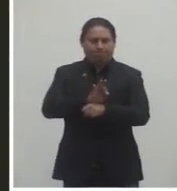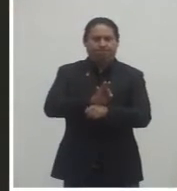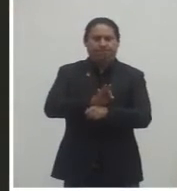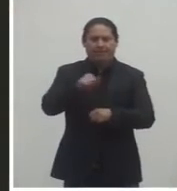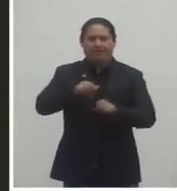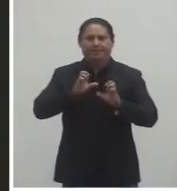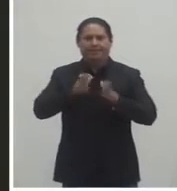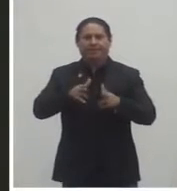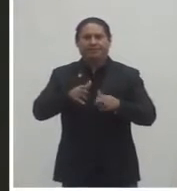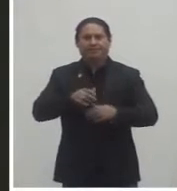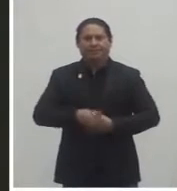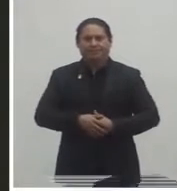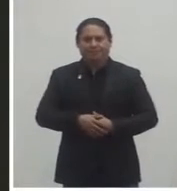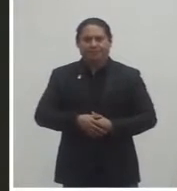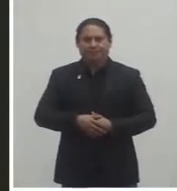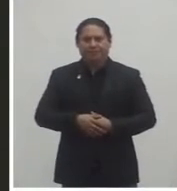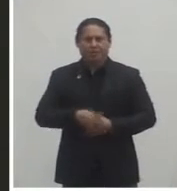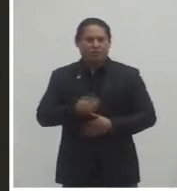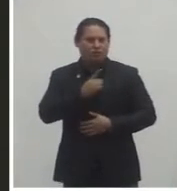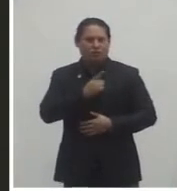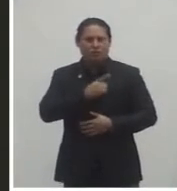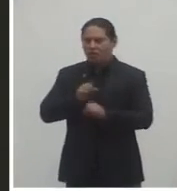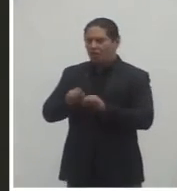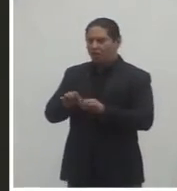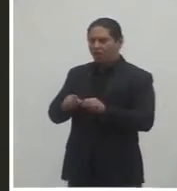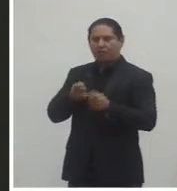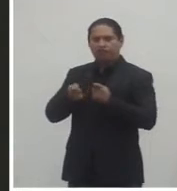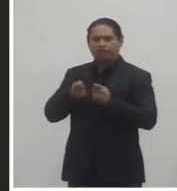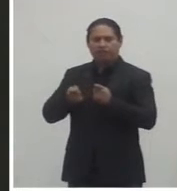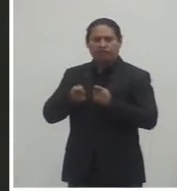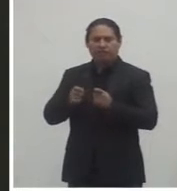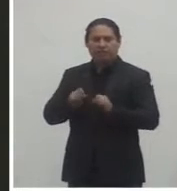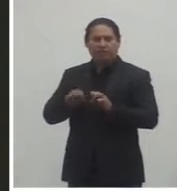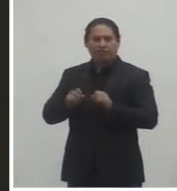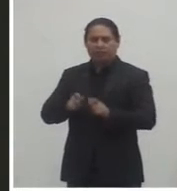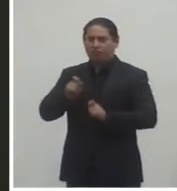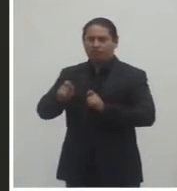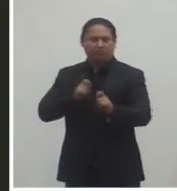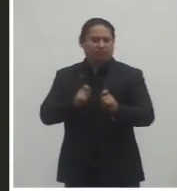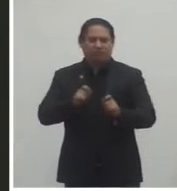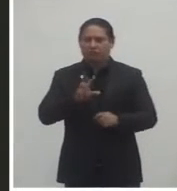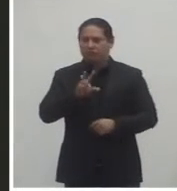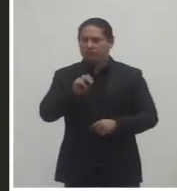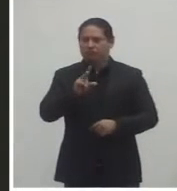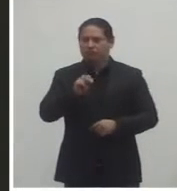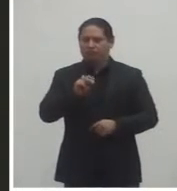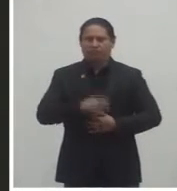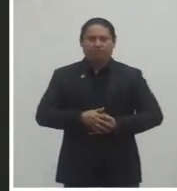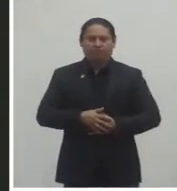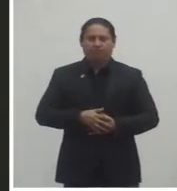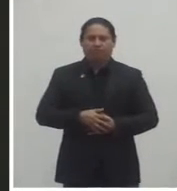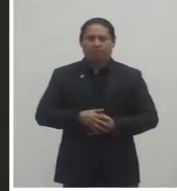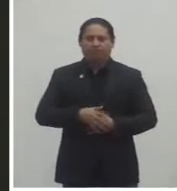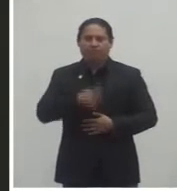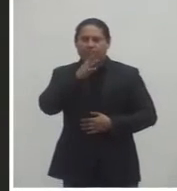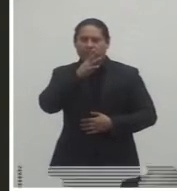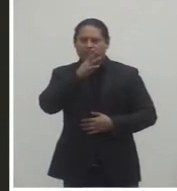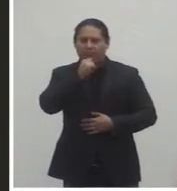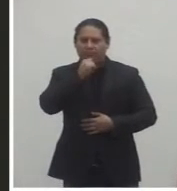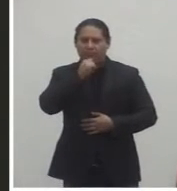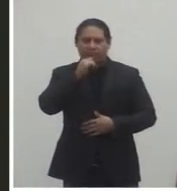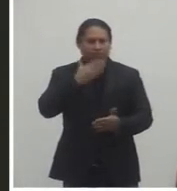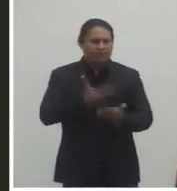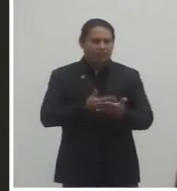de Chiapas. No somos una oficina de trámites, no podemos prestarnos improvisaciones, no podemos caer